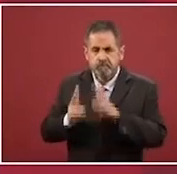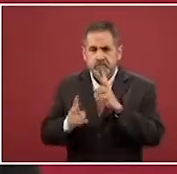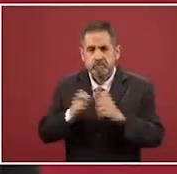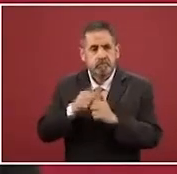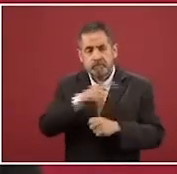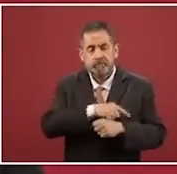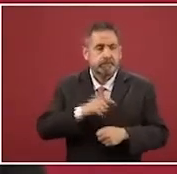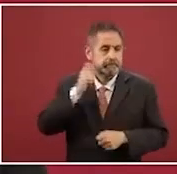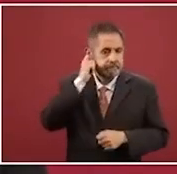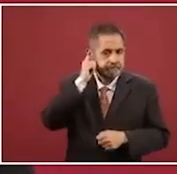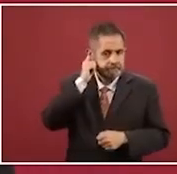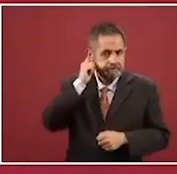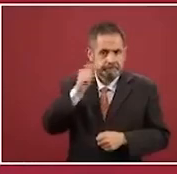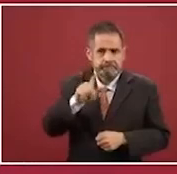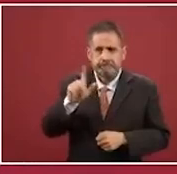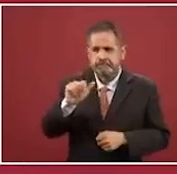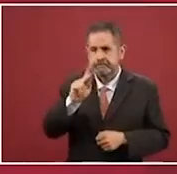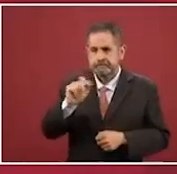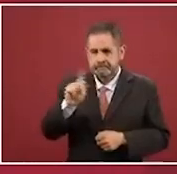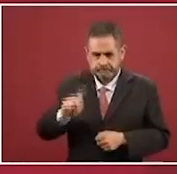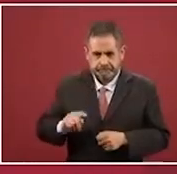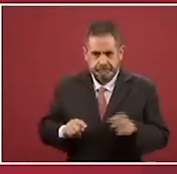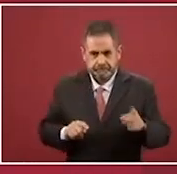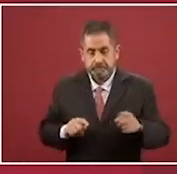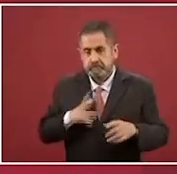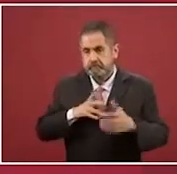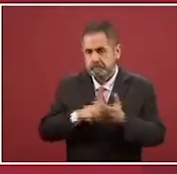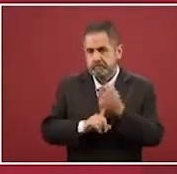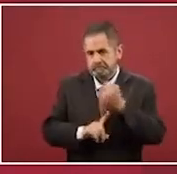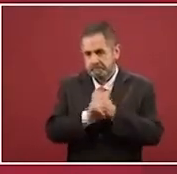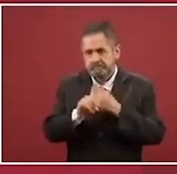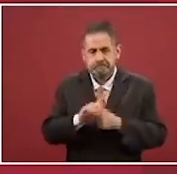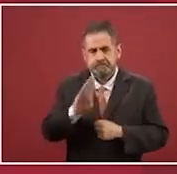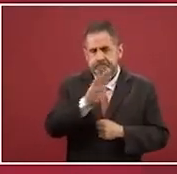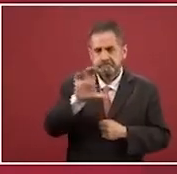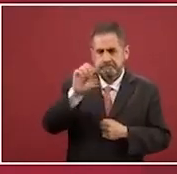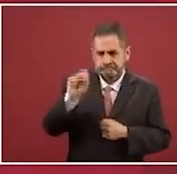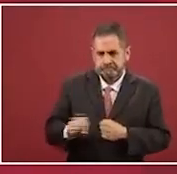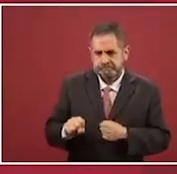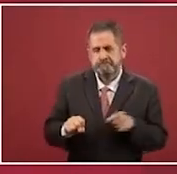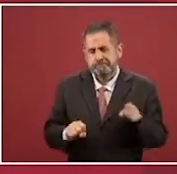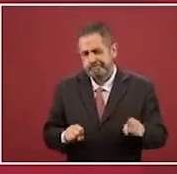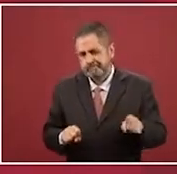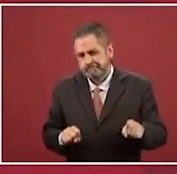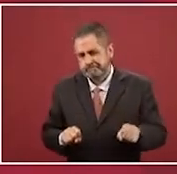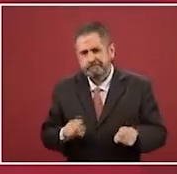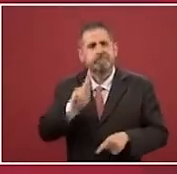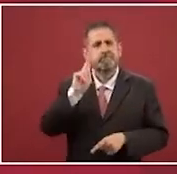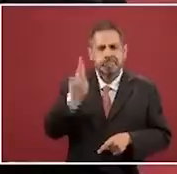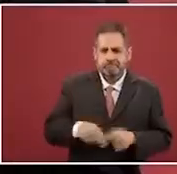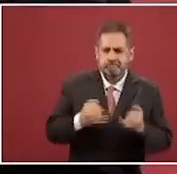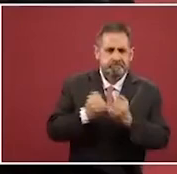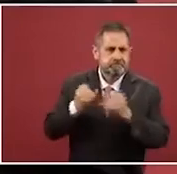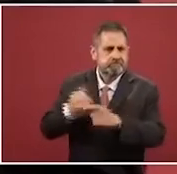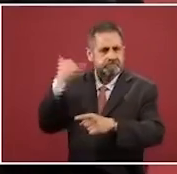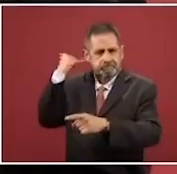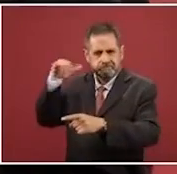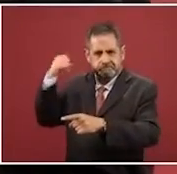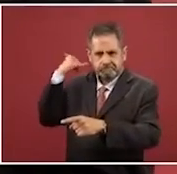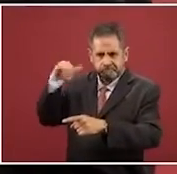La Paz, que tenemos un problema en Baja California Sur, igual que en la península de Yucatán,